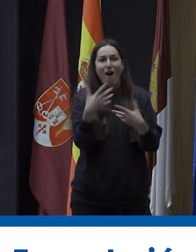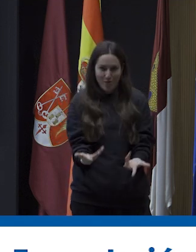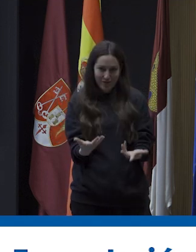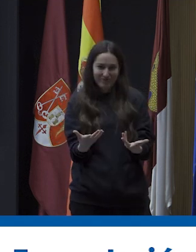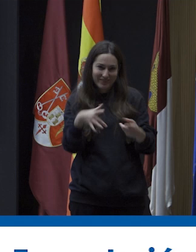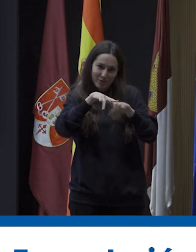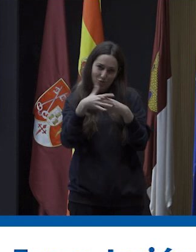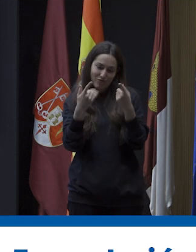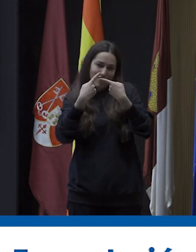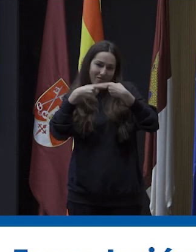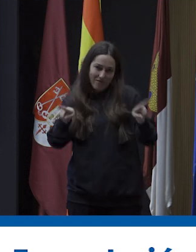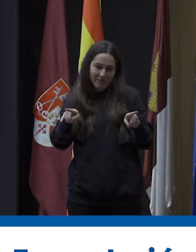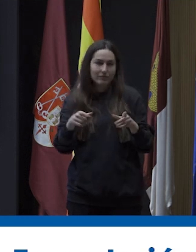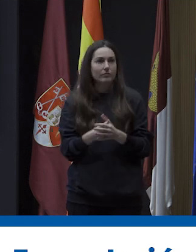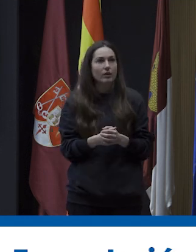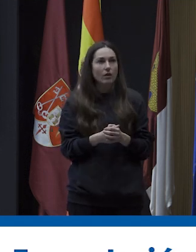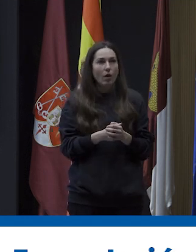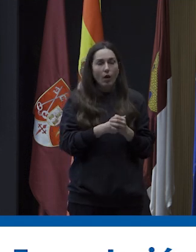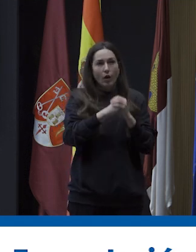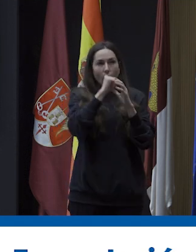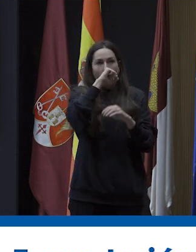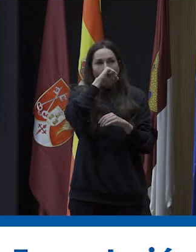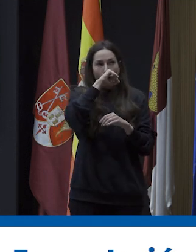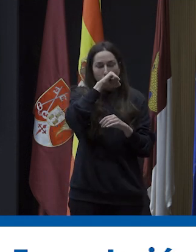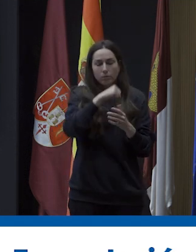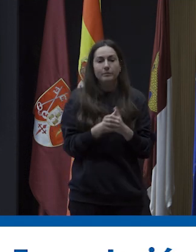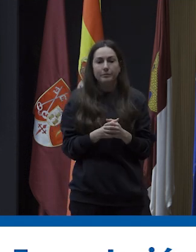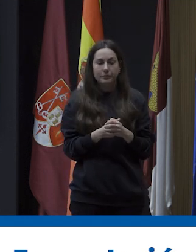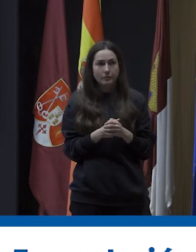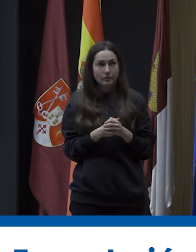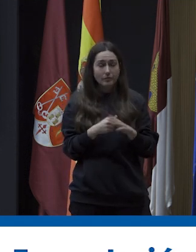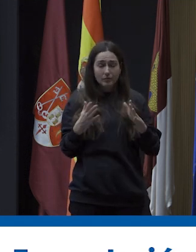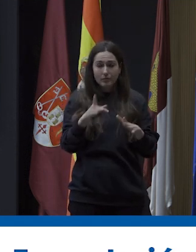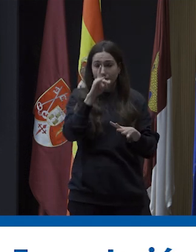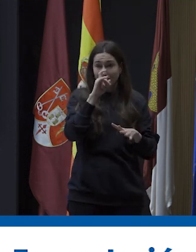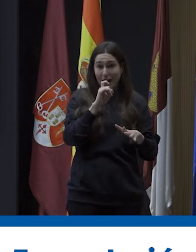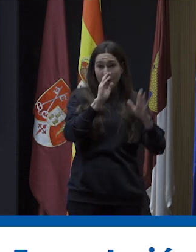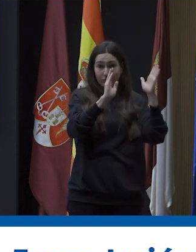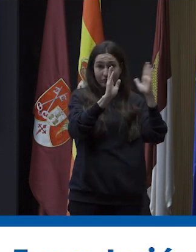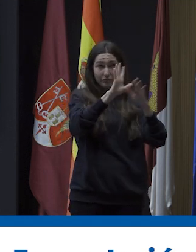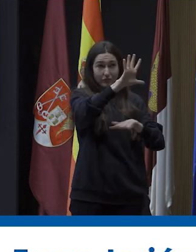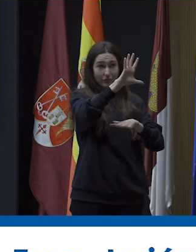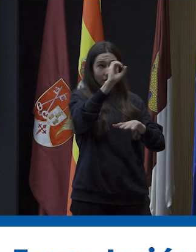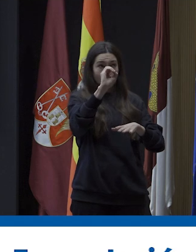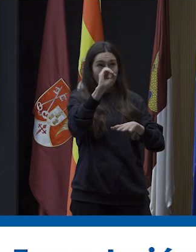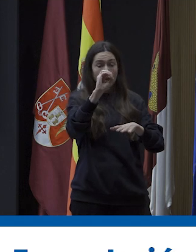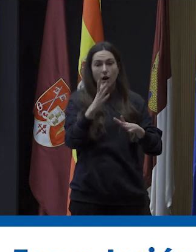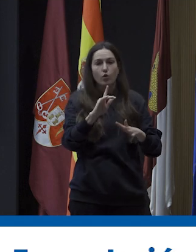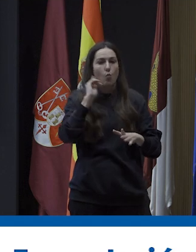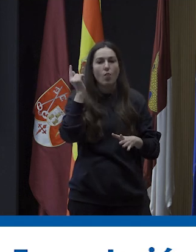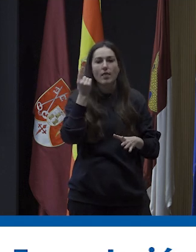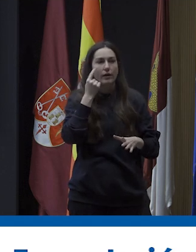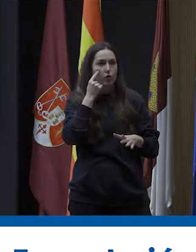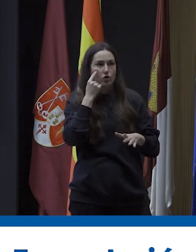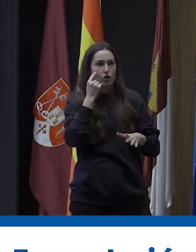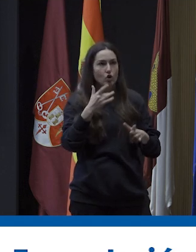se enfrenta ahora. Es decir, que en los años 50 antes teníamos un diagnóstico muy clínico, con